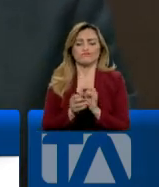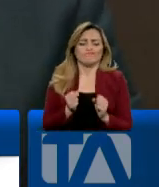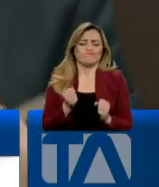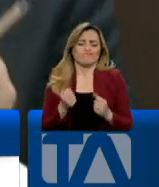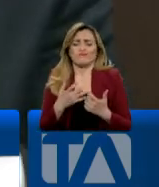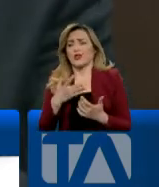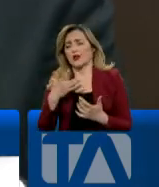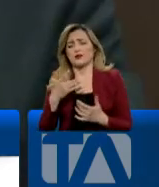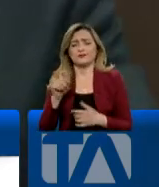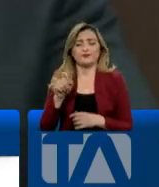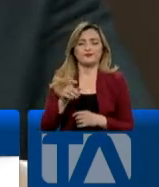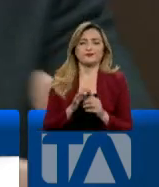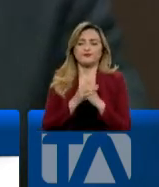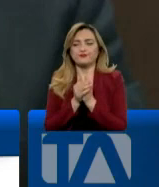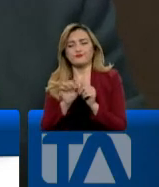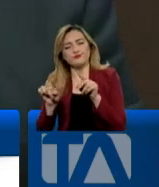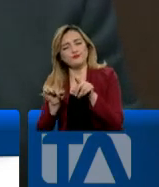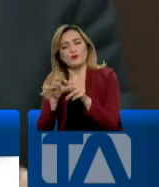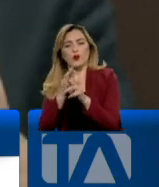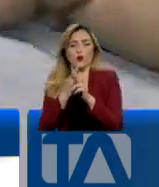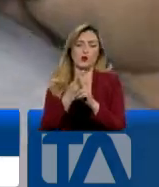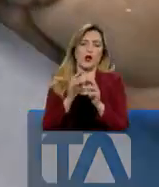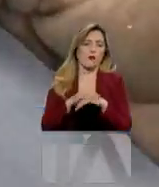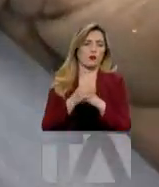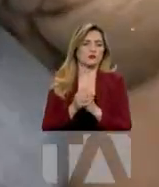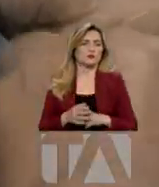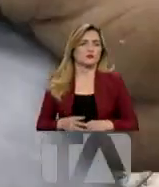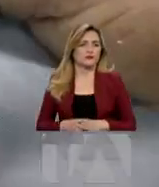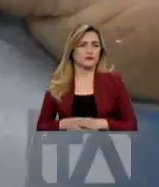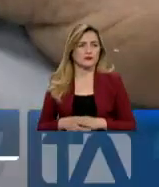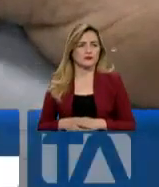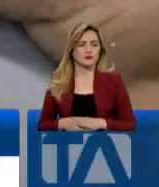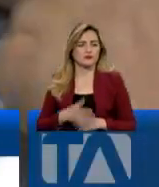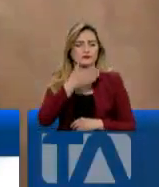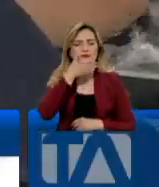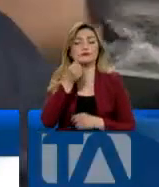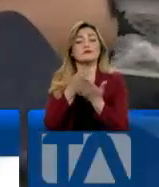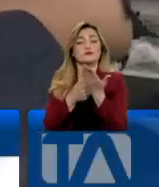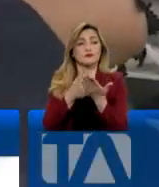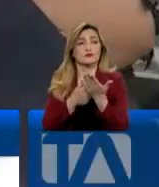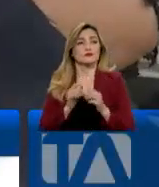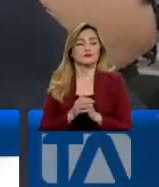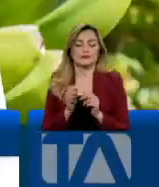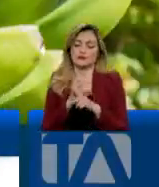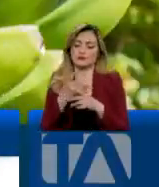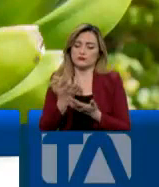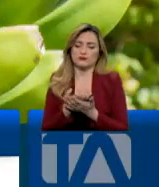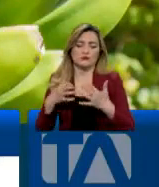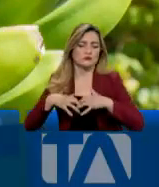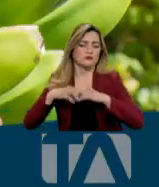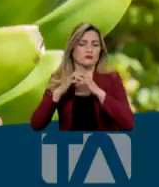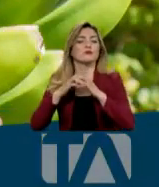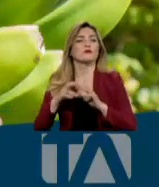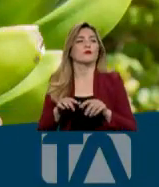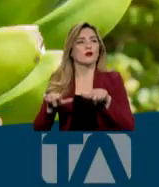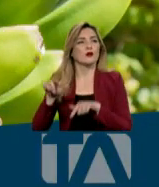buenos resultados de ciertas políticas y seguirlas ampliando. Las autoridades atribuyen esta mejora a la reactivación productiva, especialmente